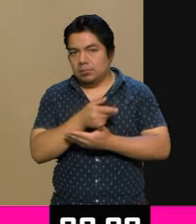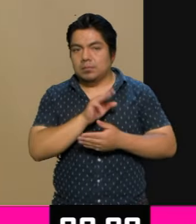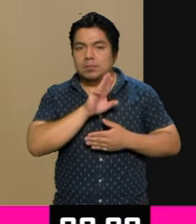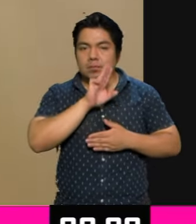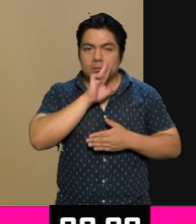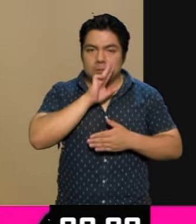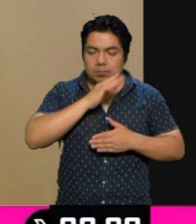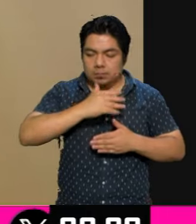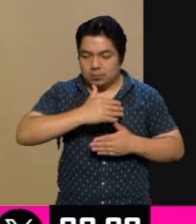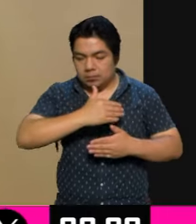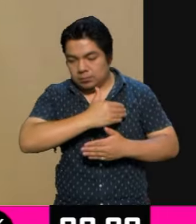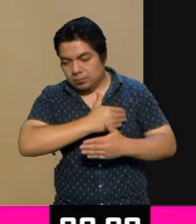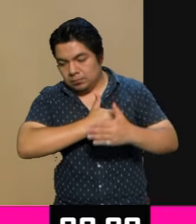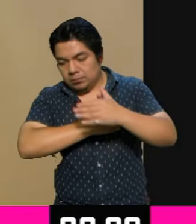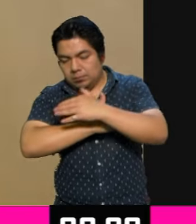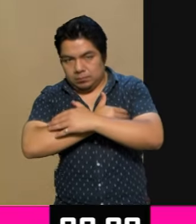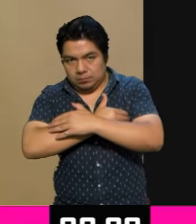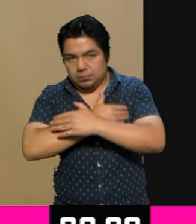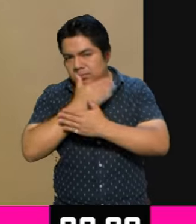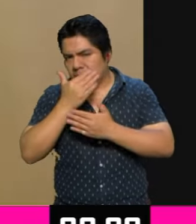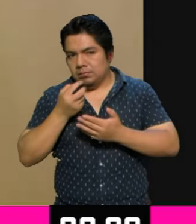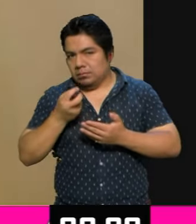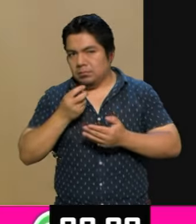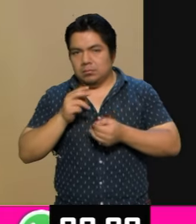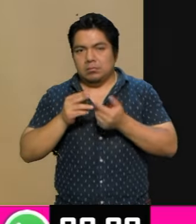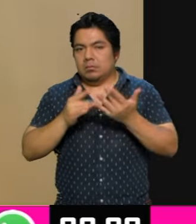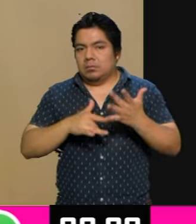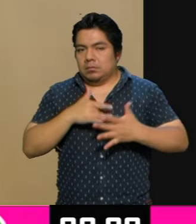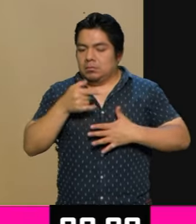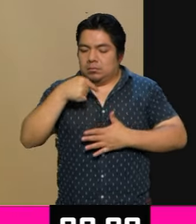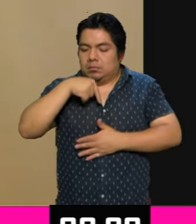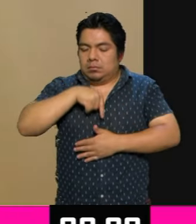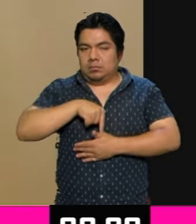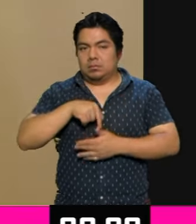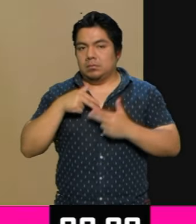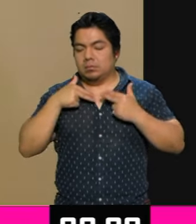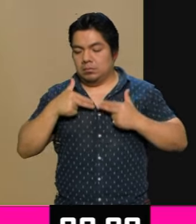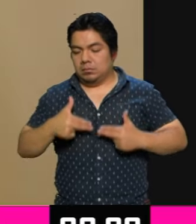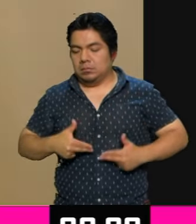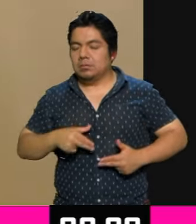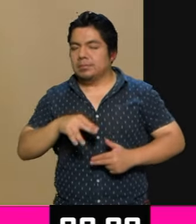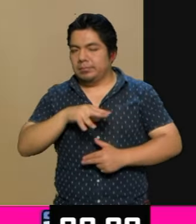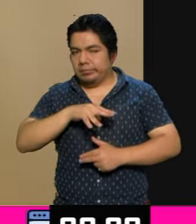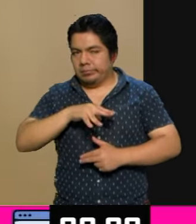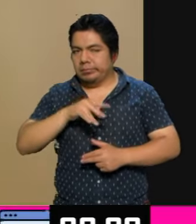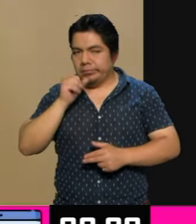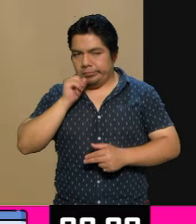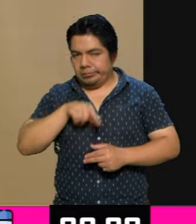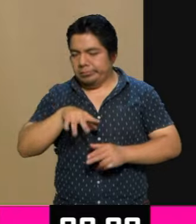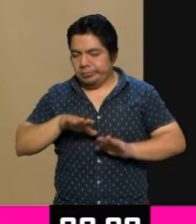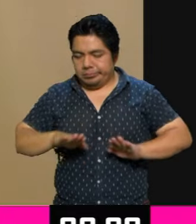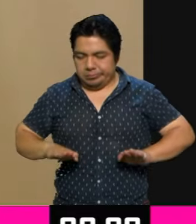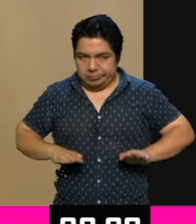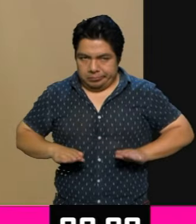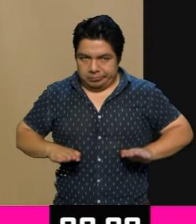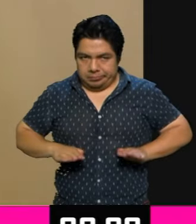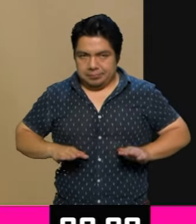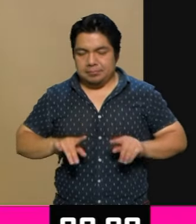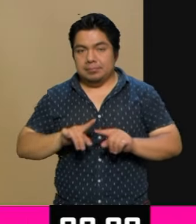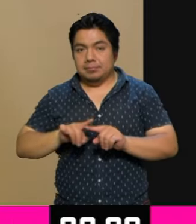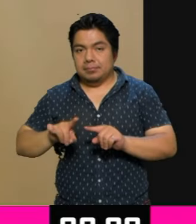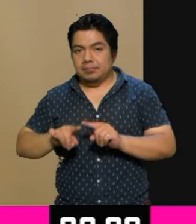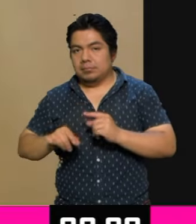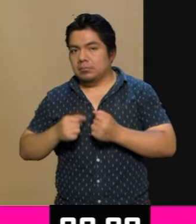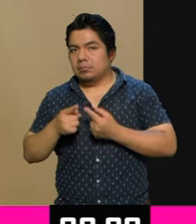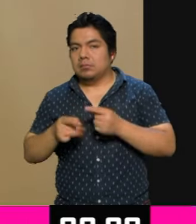lo abraza y lo cobija. Esa es una conducta innata en los humanos, ¿sí? Más aún, se ha visto que ni